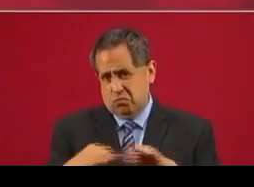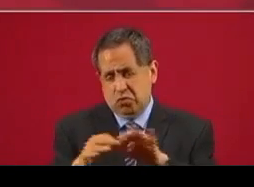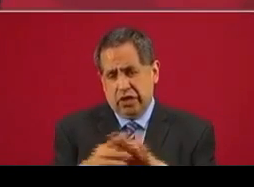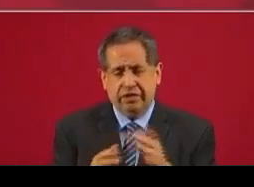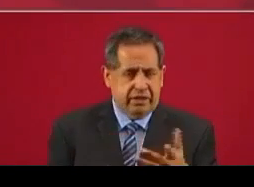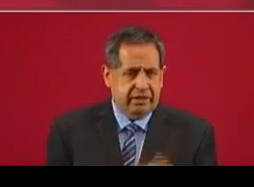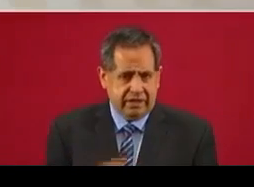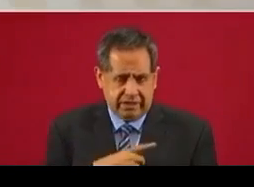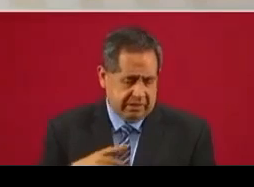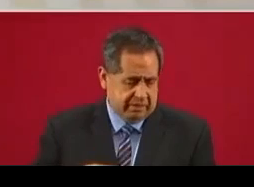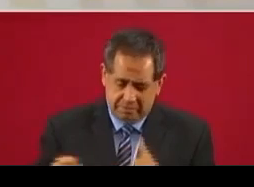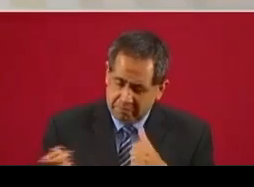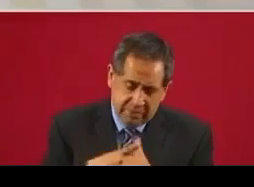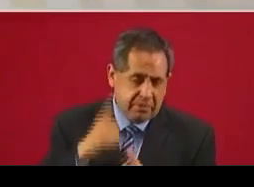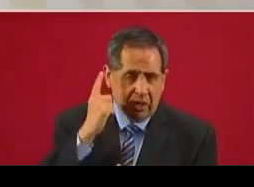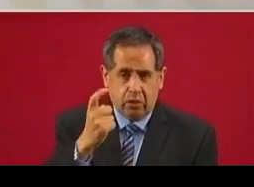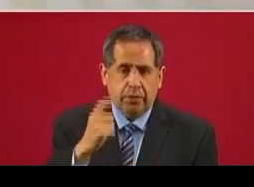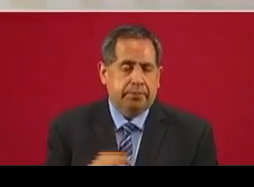primero